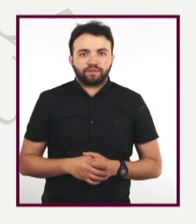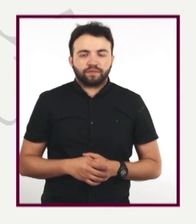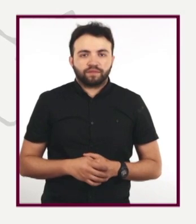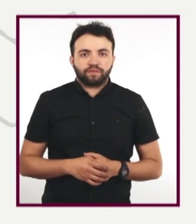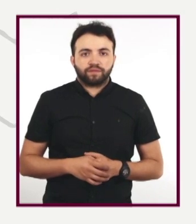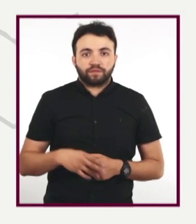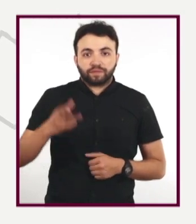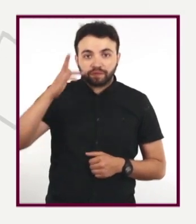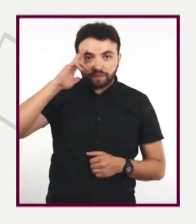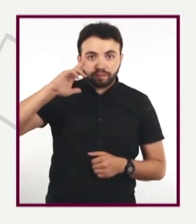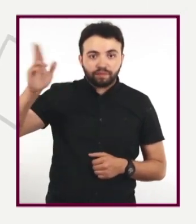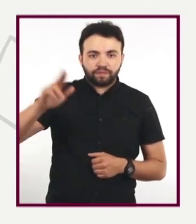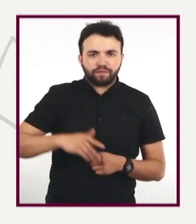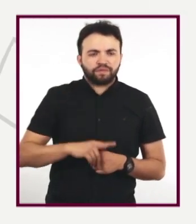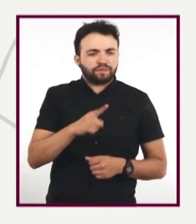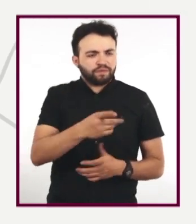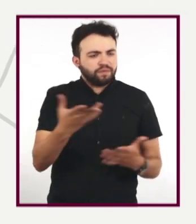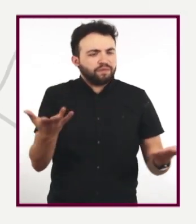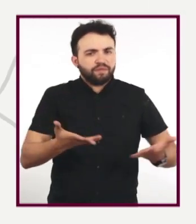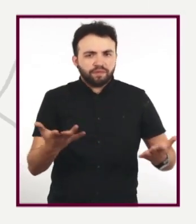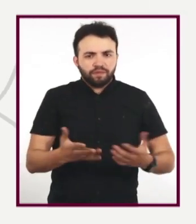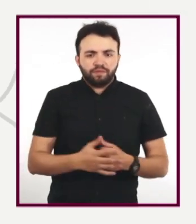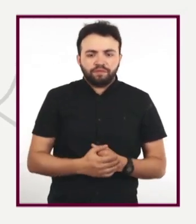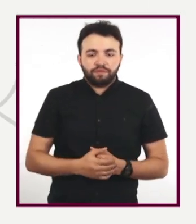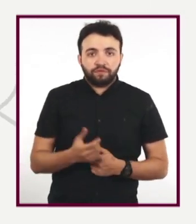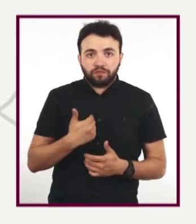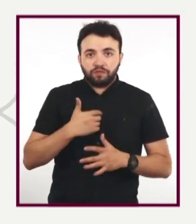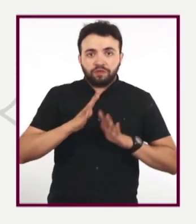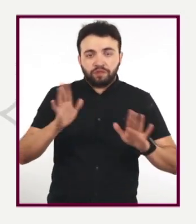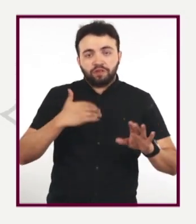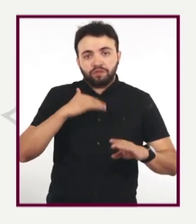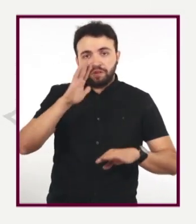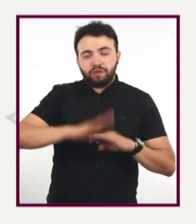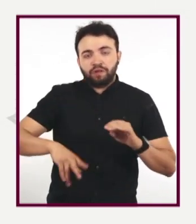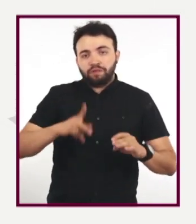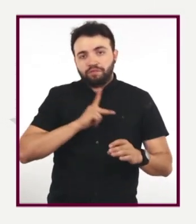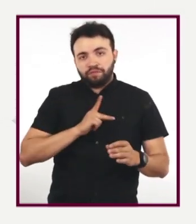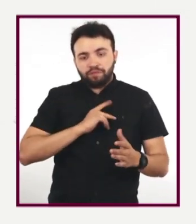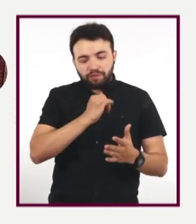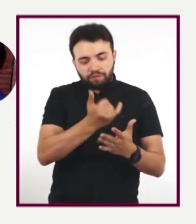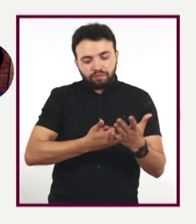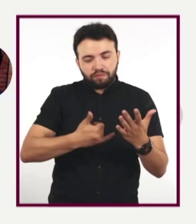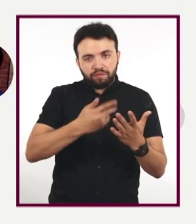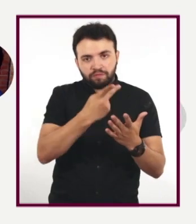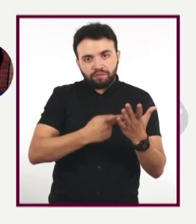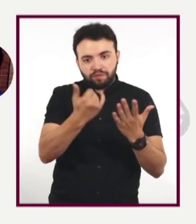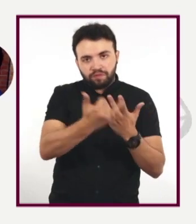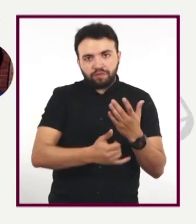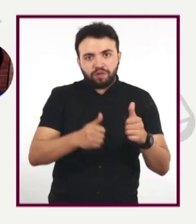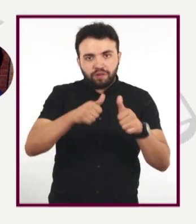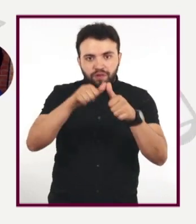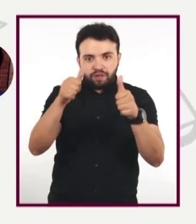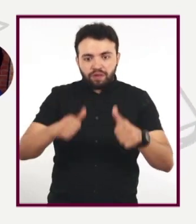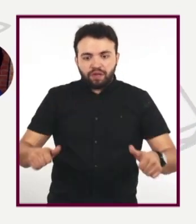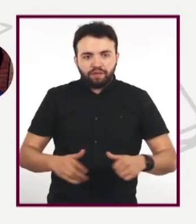Hola, ¿qué haces? Yo ya acabé mi proyecto de arte. A ver.